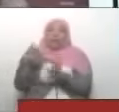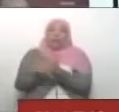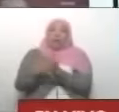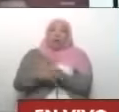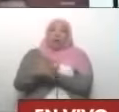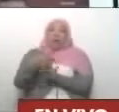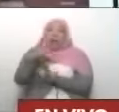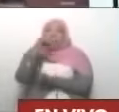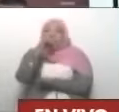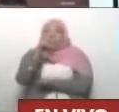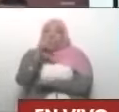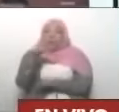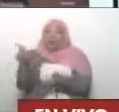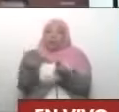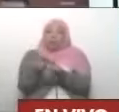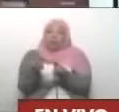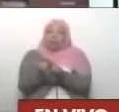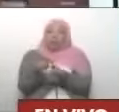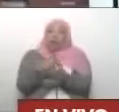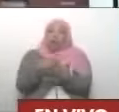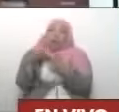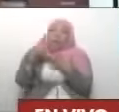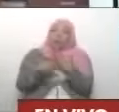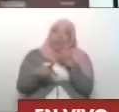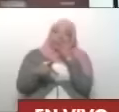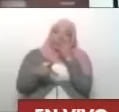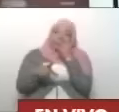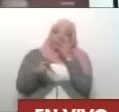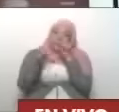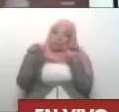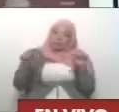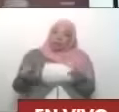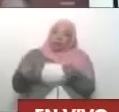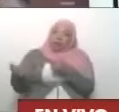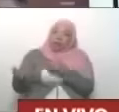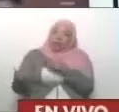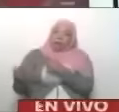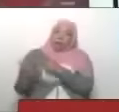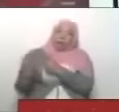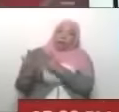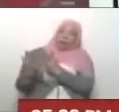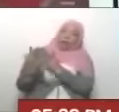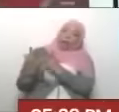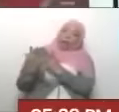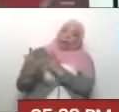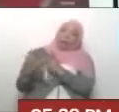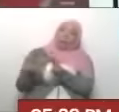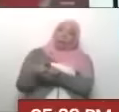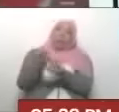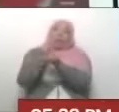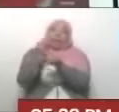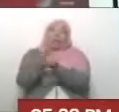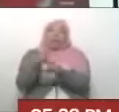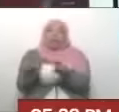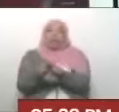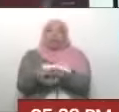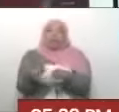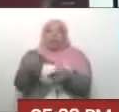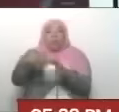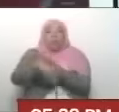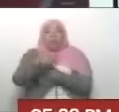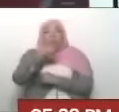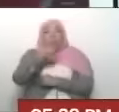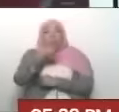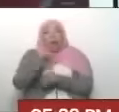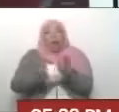inapropiados para los niños, al mismo tiempo sirviendo de plataforma para el ciberacoso y al mismo tiempo exponiéndoles a un tipo de contenidos